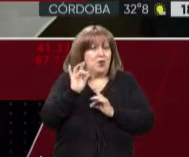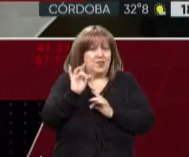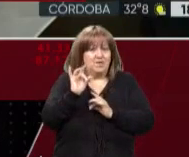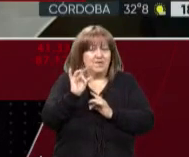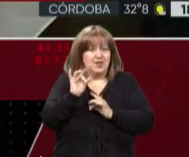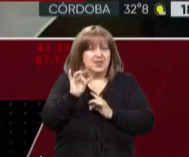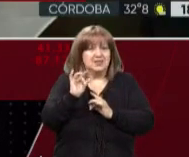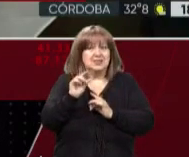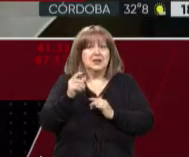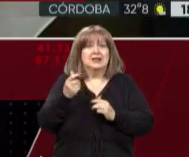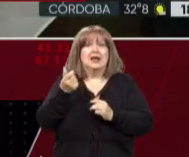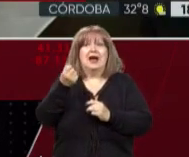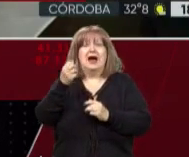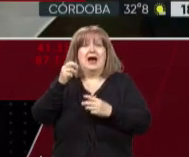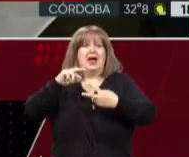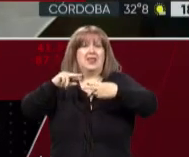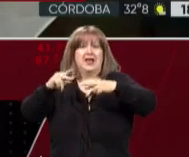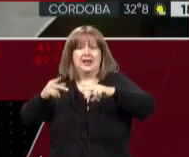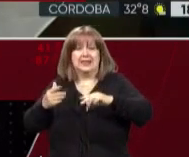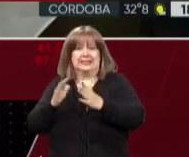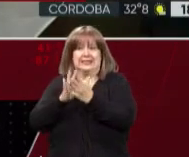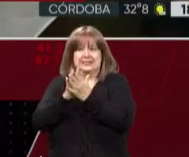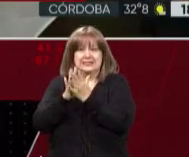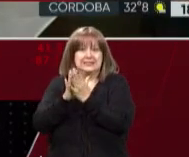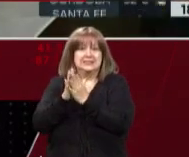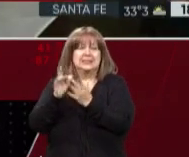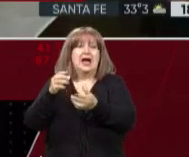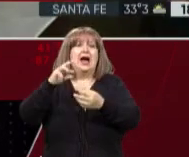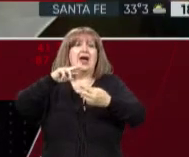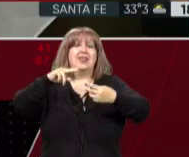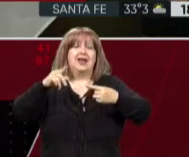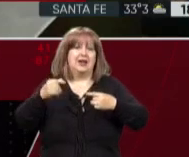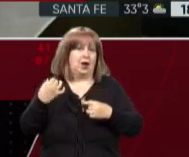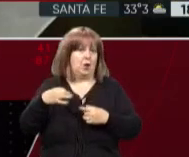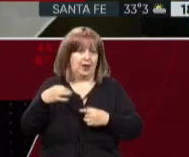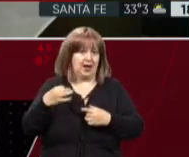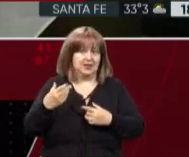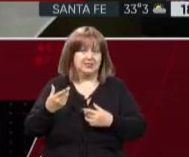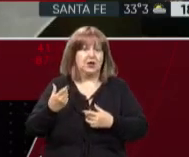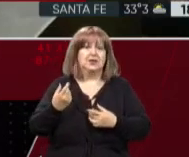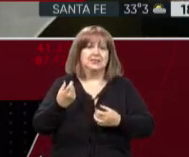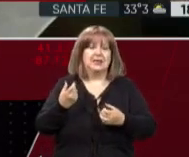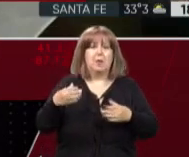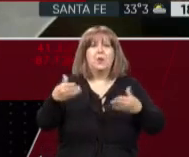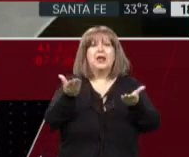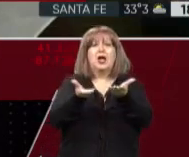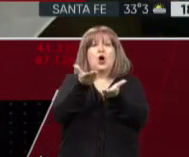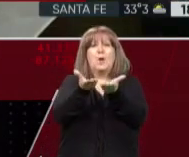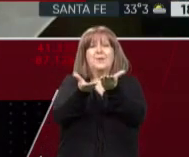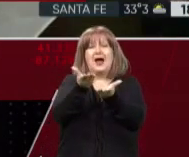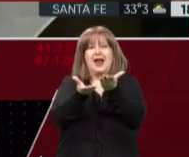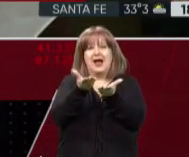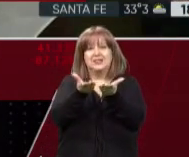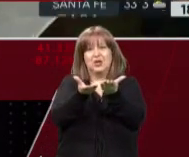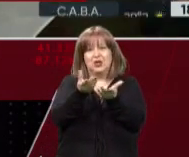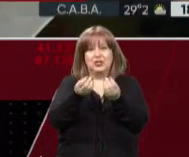obtener la prueba de ADN, tardó muchos años. ¿Qué detalle, Viviana? Vos decís en el 2010, y perdóname que te interrumpa antes que nada, vos decís